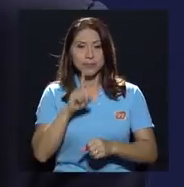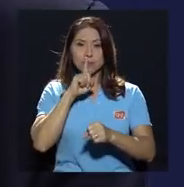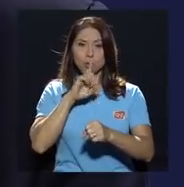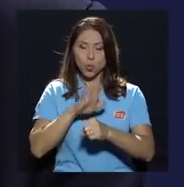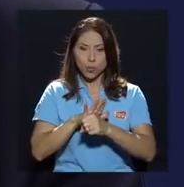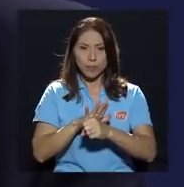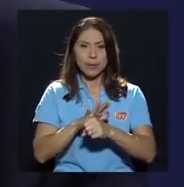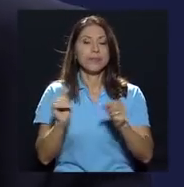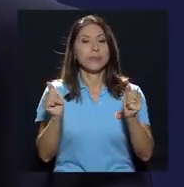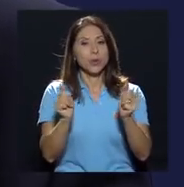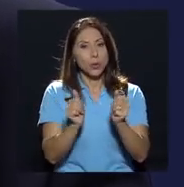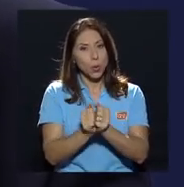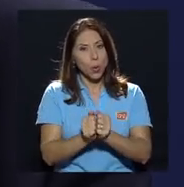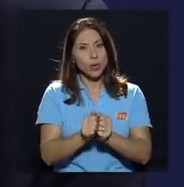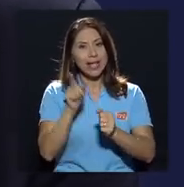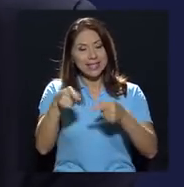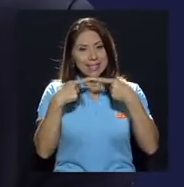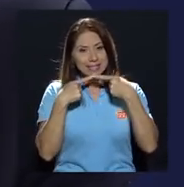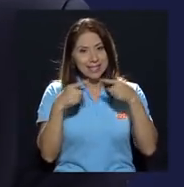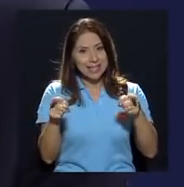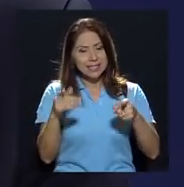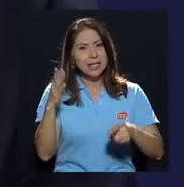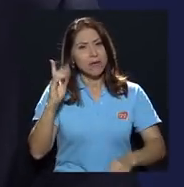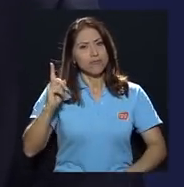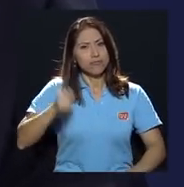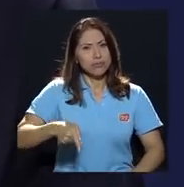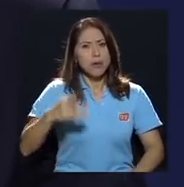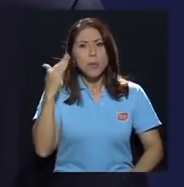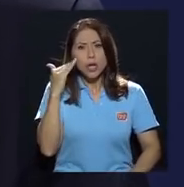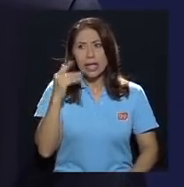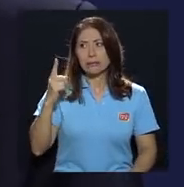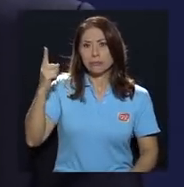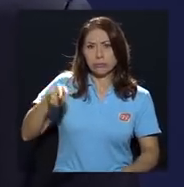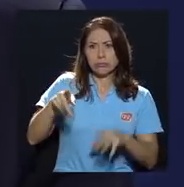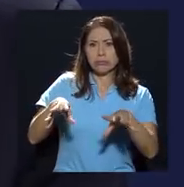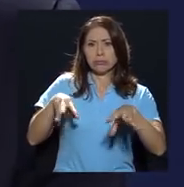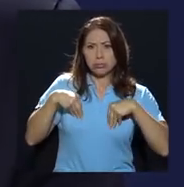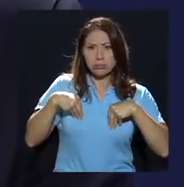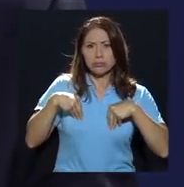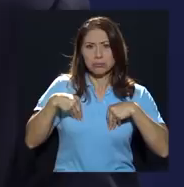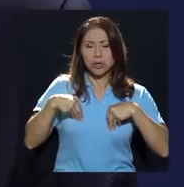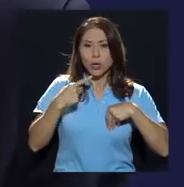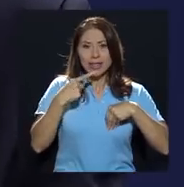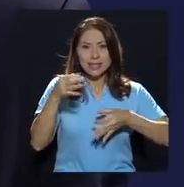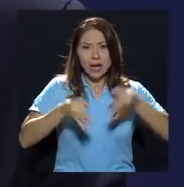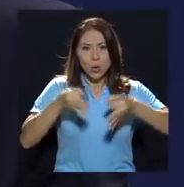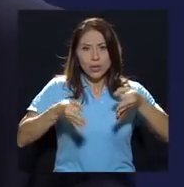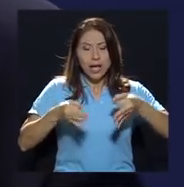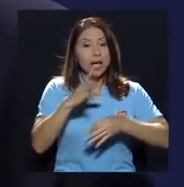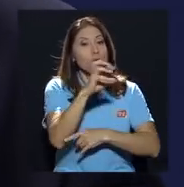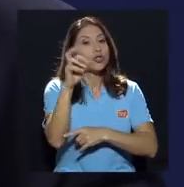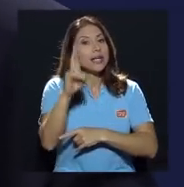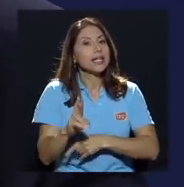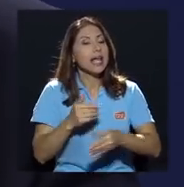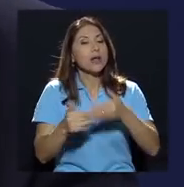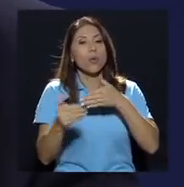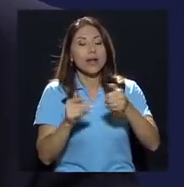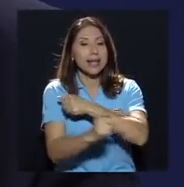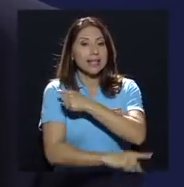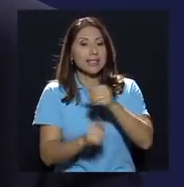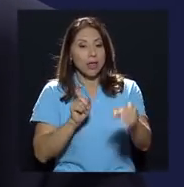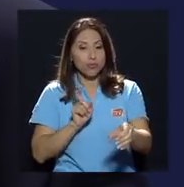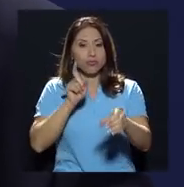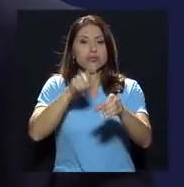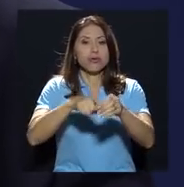cumple con esta sentencia porque está obligado a cumplir con la sentencia de la corte costa rica de cualquier estado parte de la convención